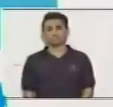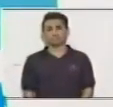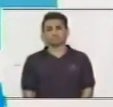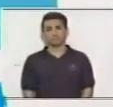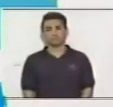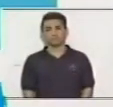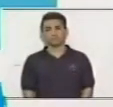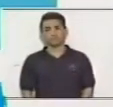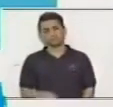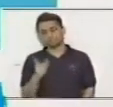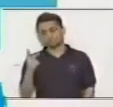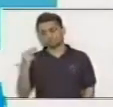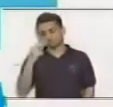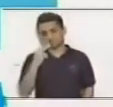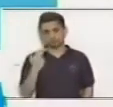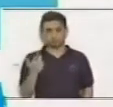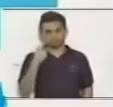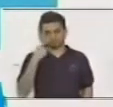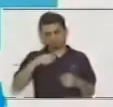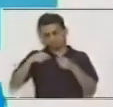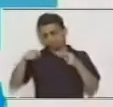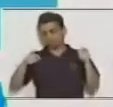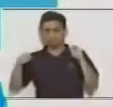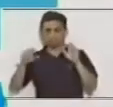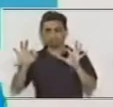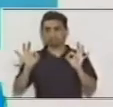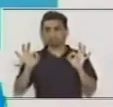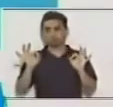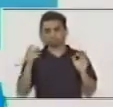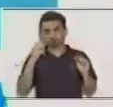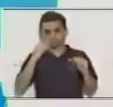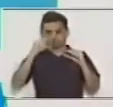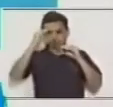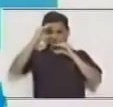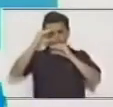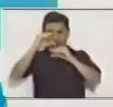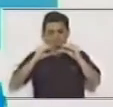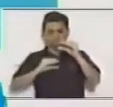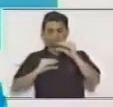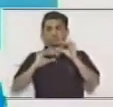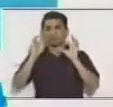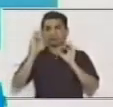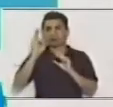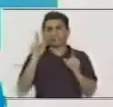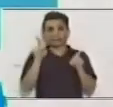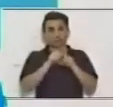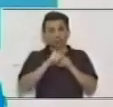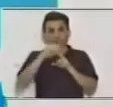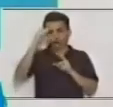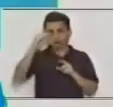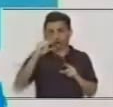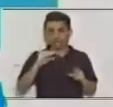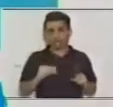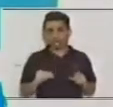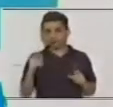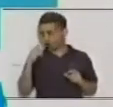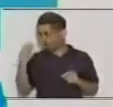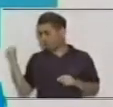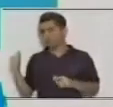Lo cortan, lo miden, lo calculan más o menos y tienen que quedar tres espacios,